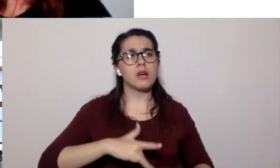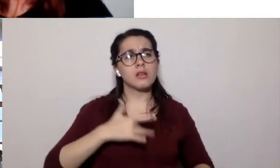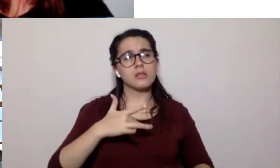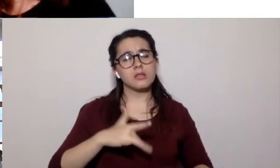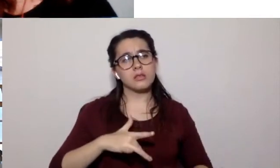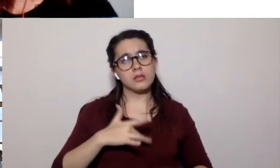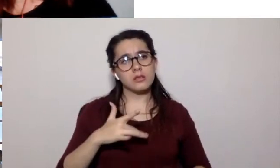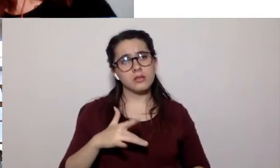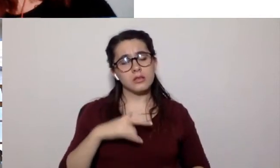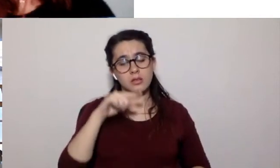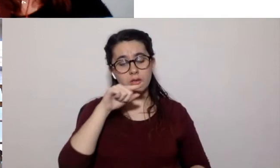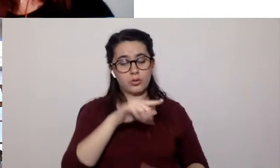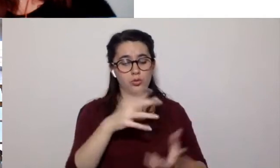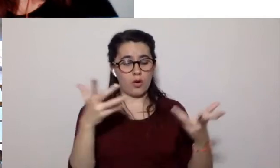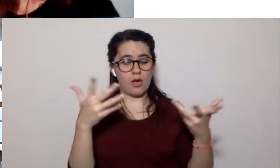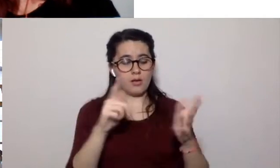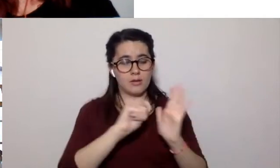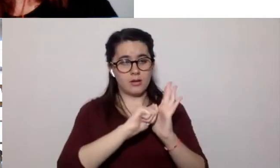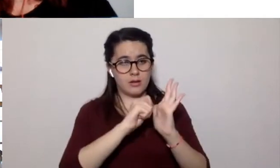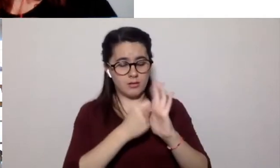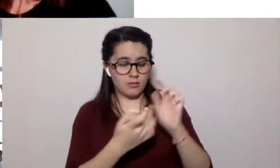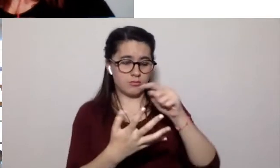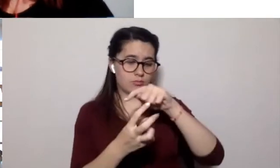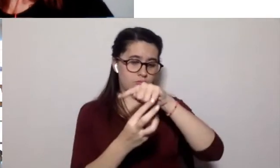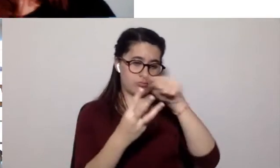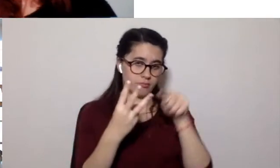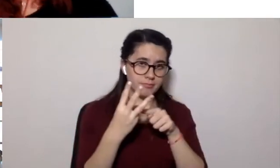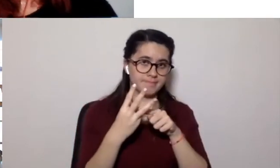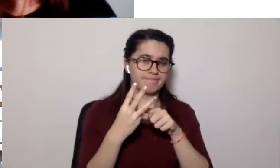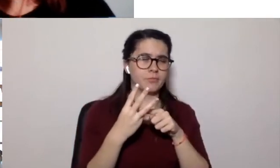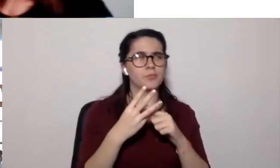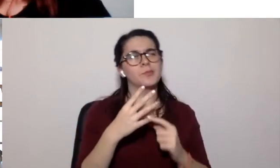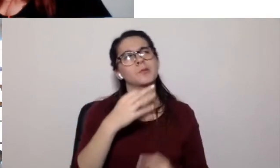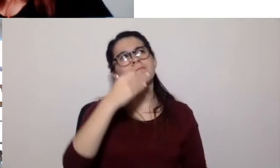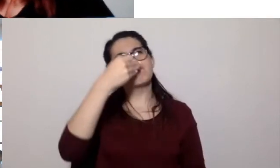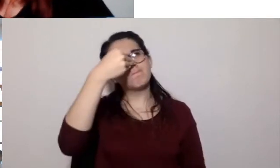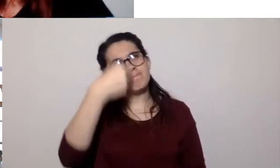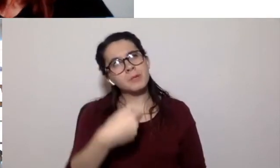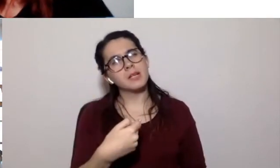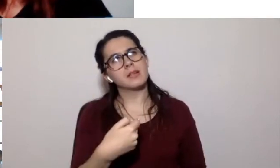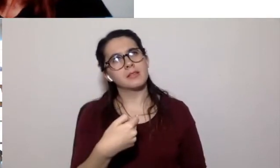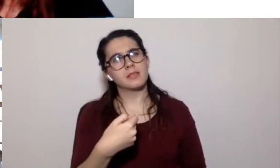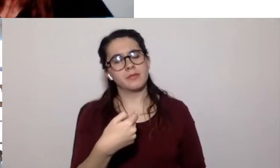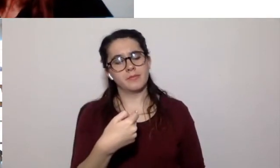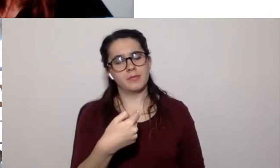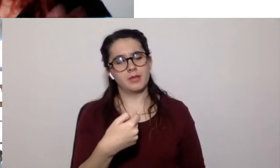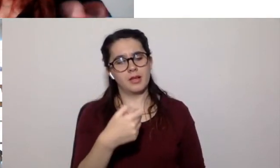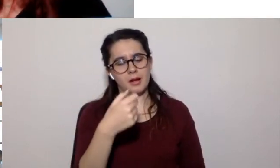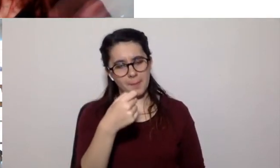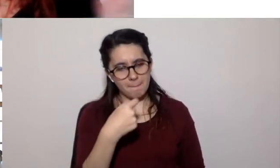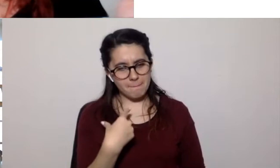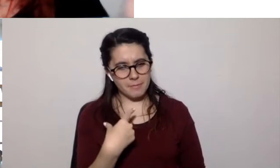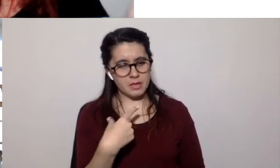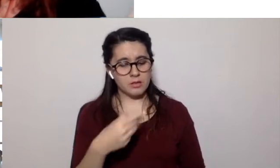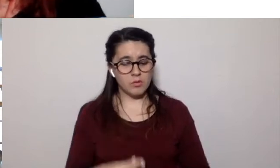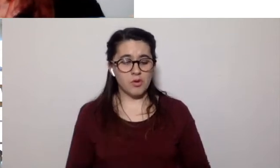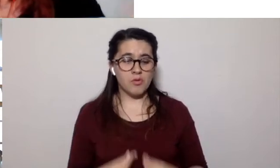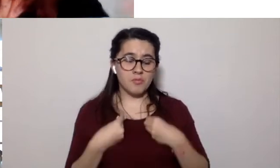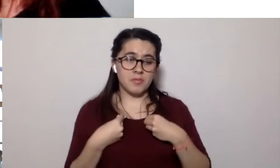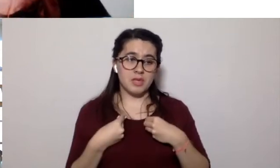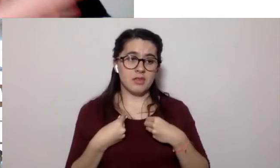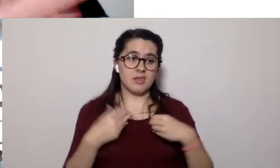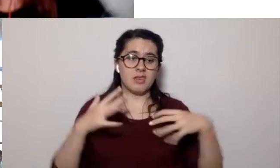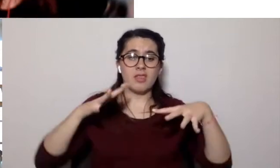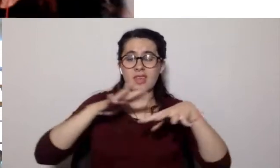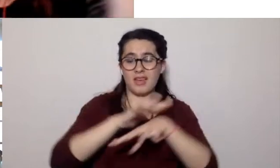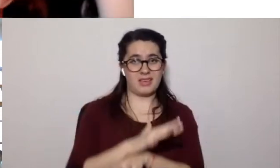si haces esto, ¿no? Como que es ubicarte, el aceptar, bueno, la aceptación de lo que estamos viviendo. Sí, la vida cambió, y el